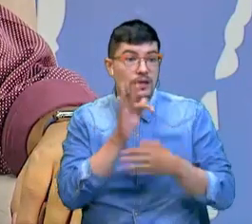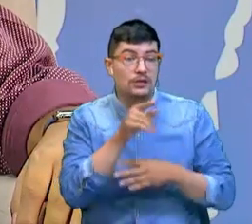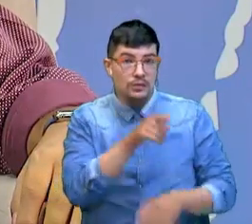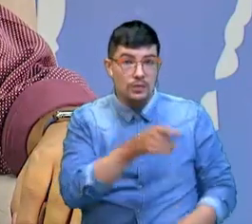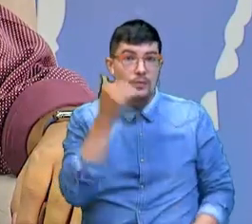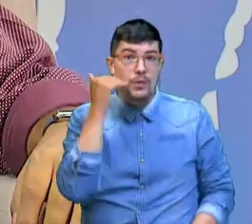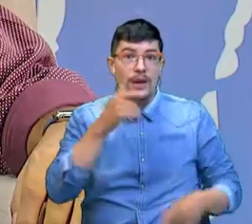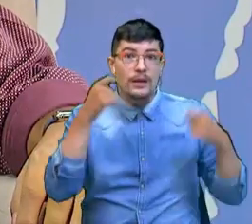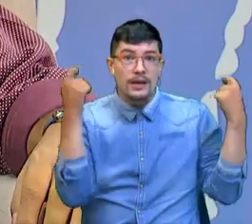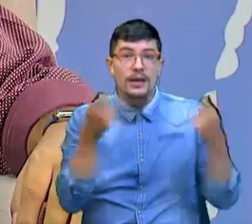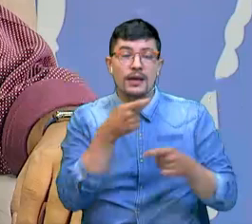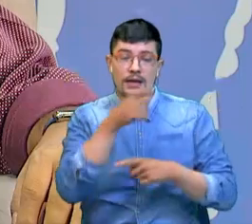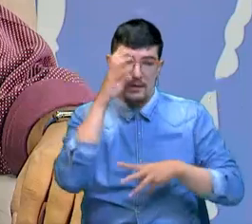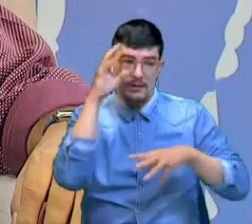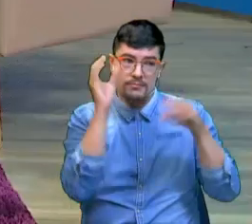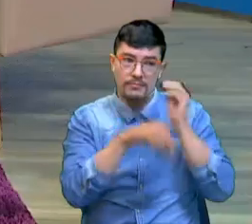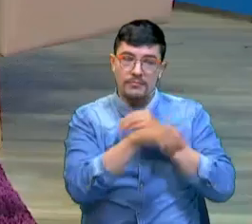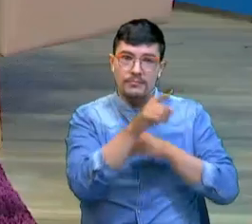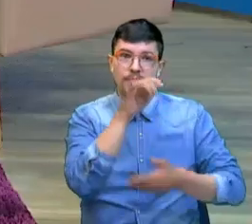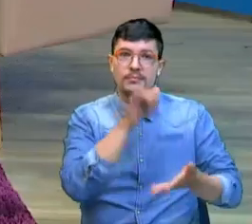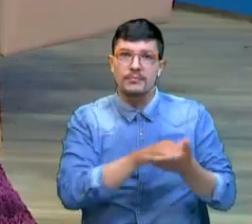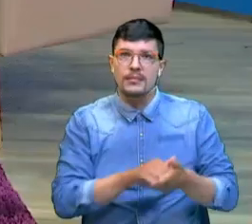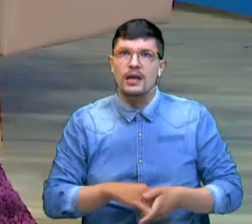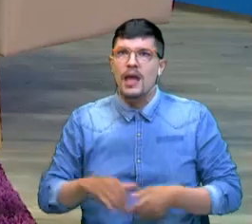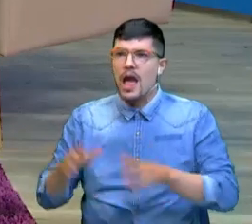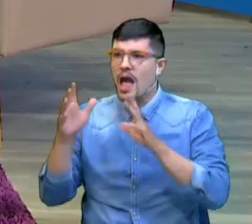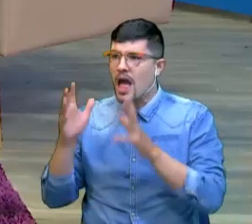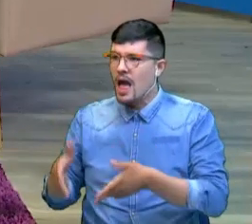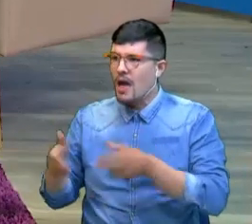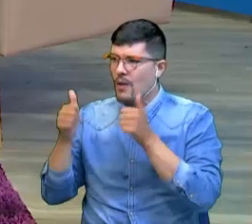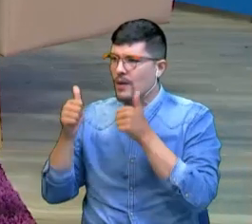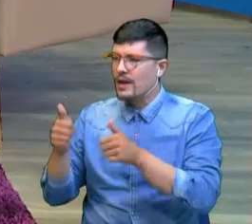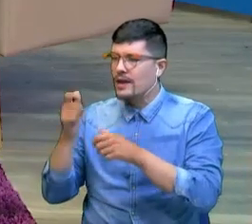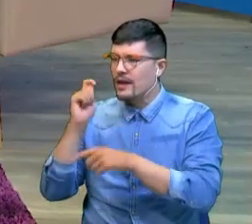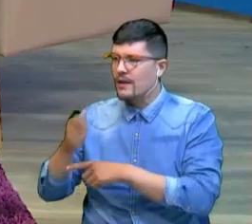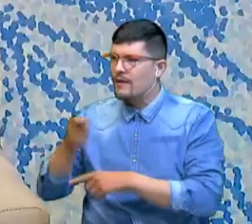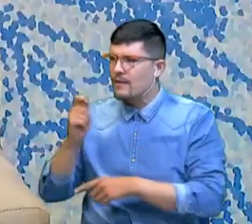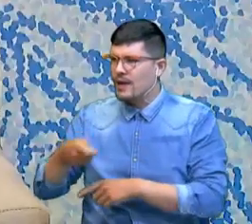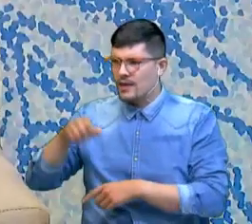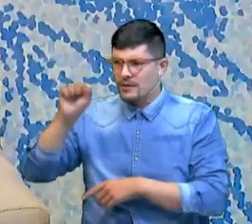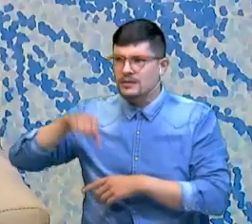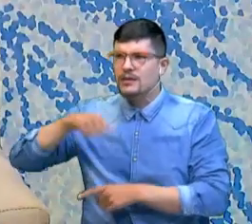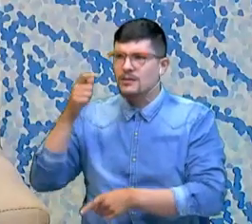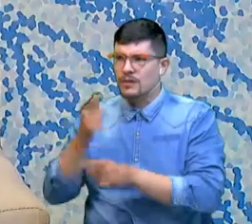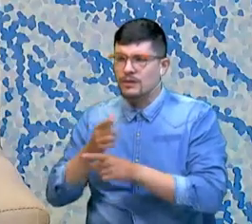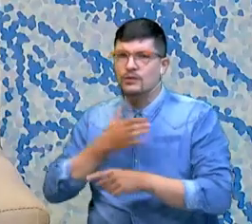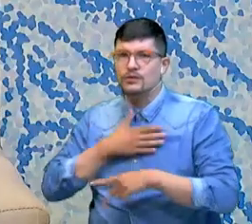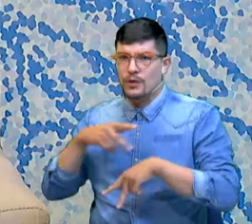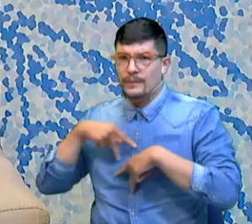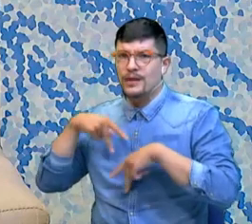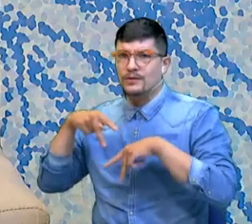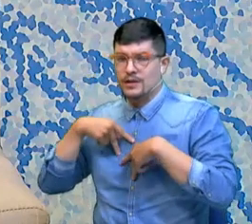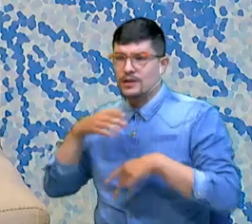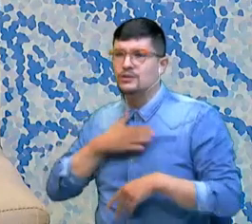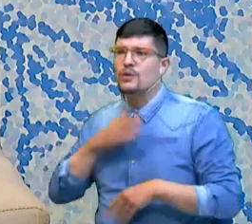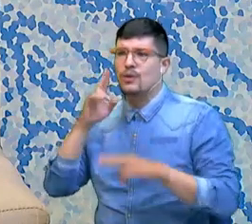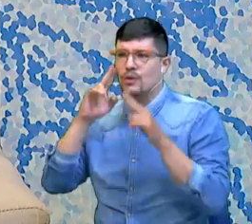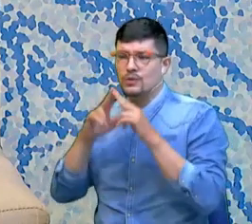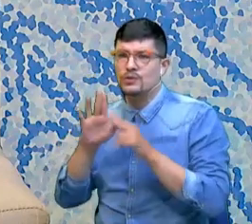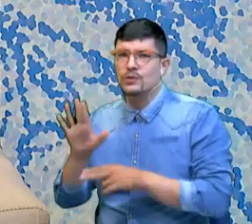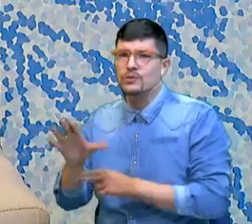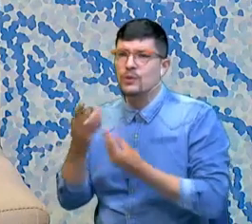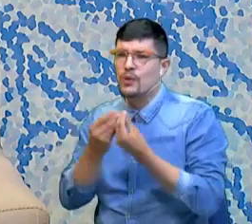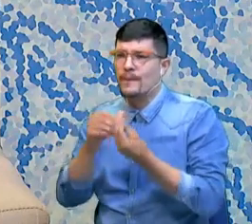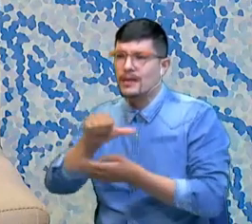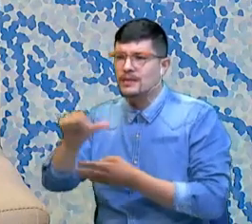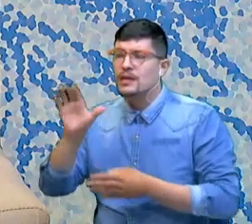que promover un incidente de desacato. Ah, muy bien, abogado. Sí, yo tengo, personalmente conozco a una compañera